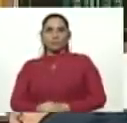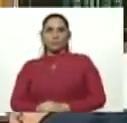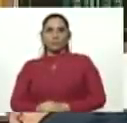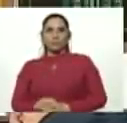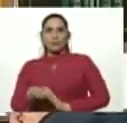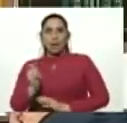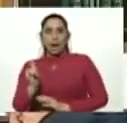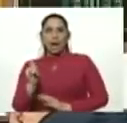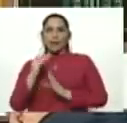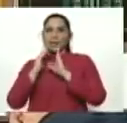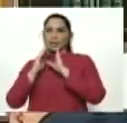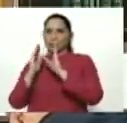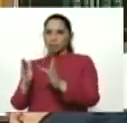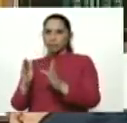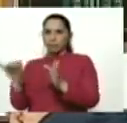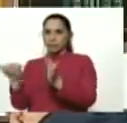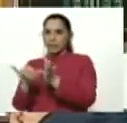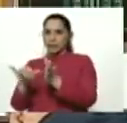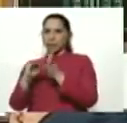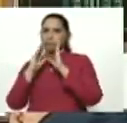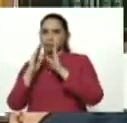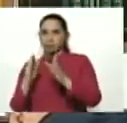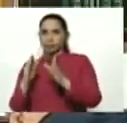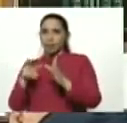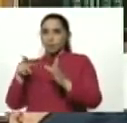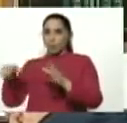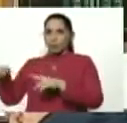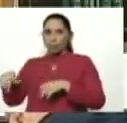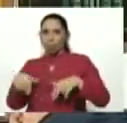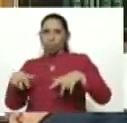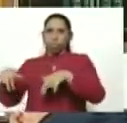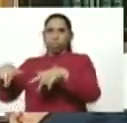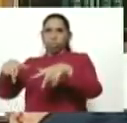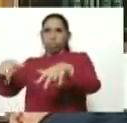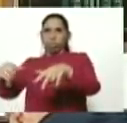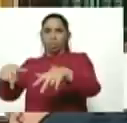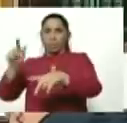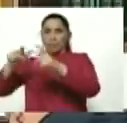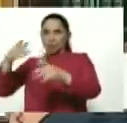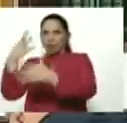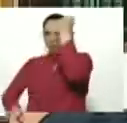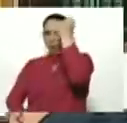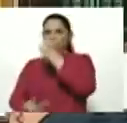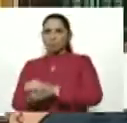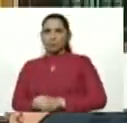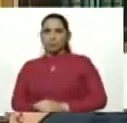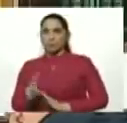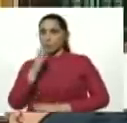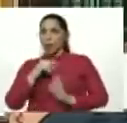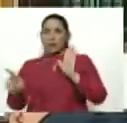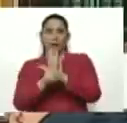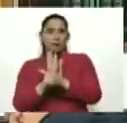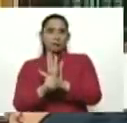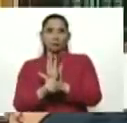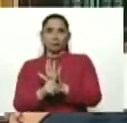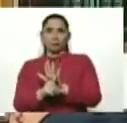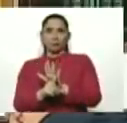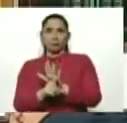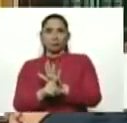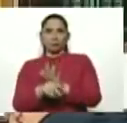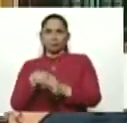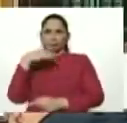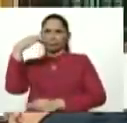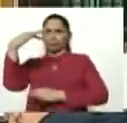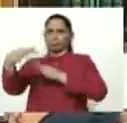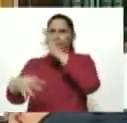Estaban en una trocha, cerca de una trocha, y por ahí pasó mucha gente clandestina, ilegal, y contaminaron